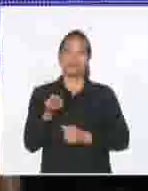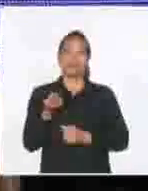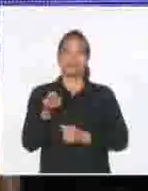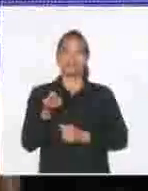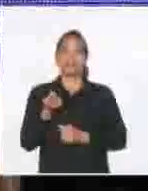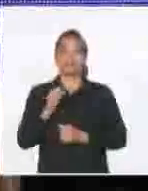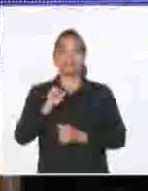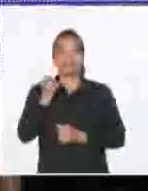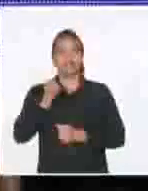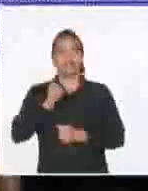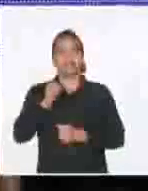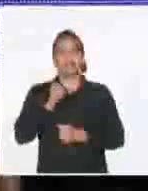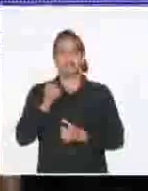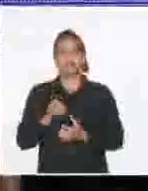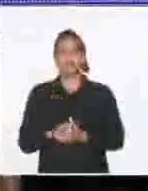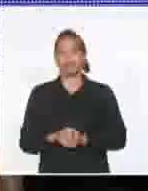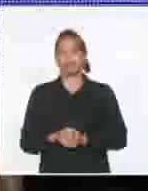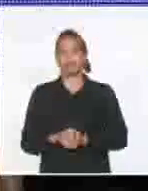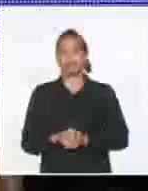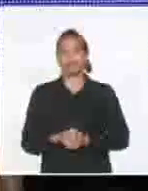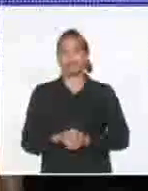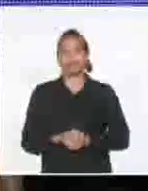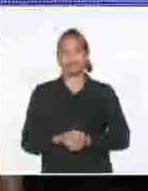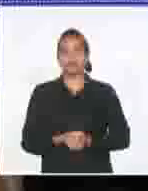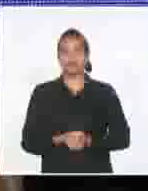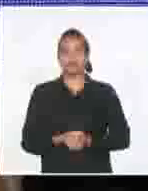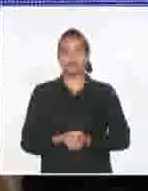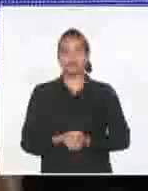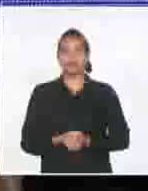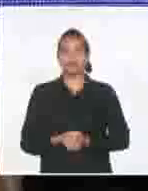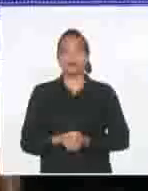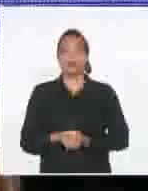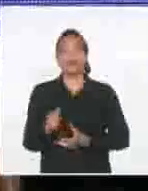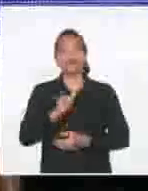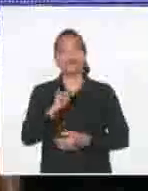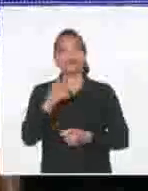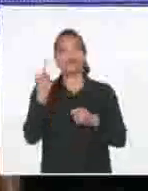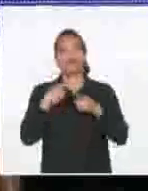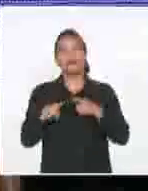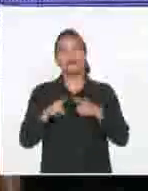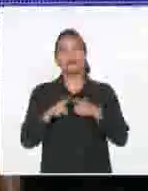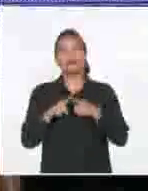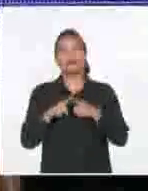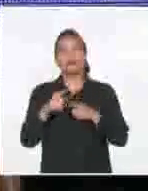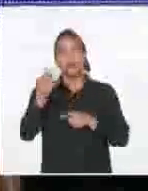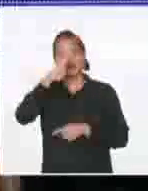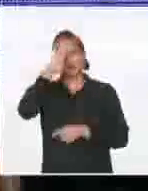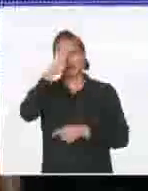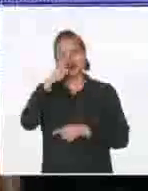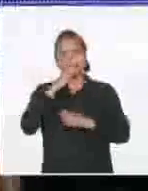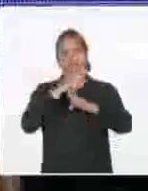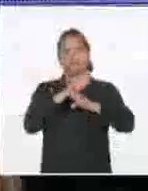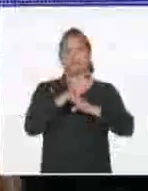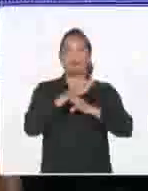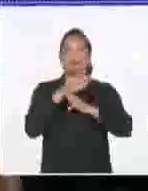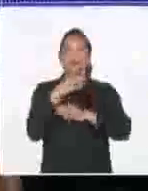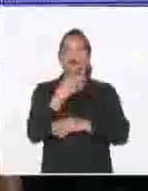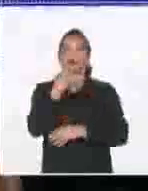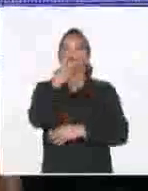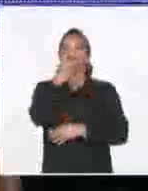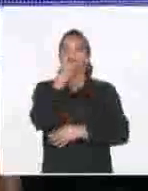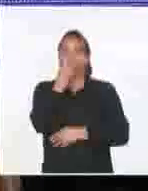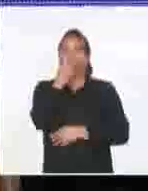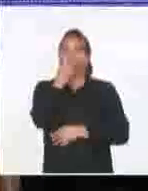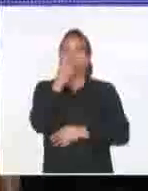cruel como el haber impedido a Cuba adquirir oxígeno medicinal cuando se produjo